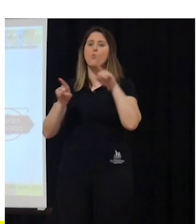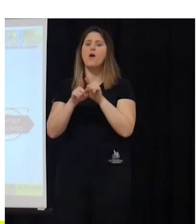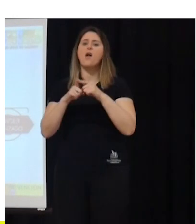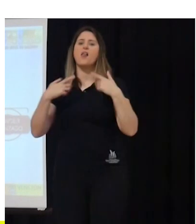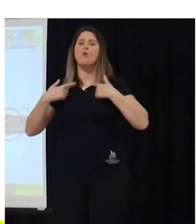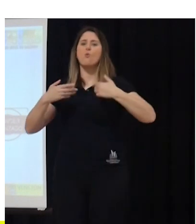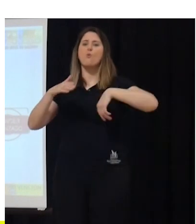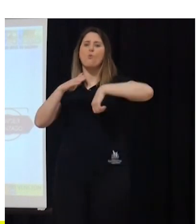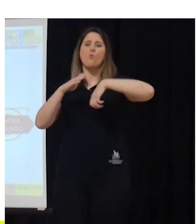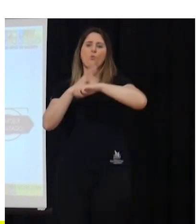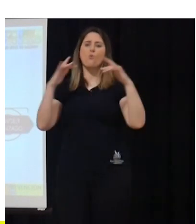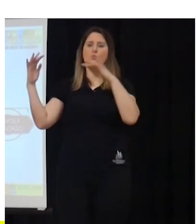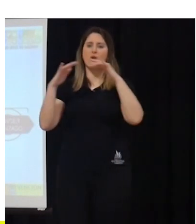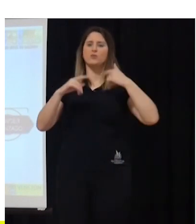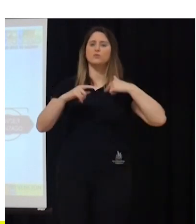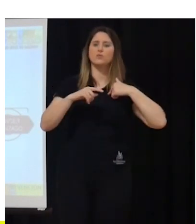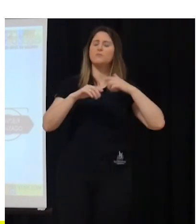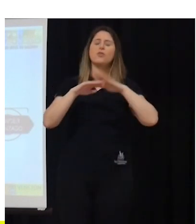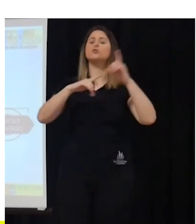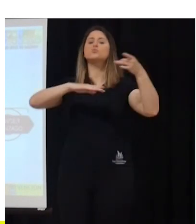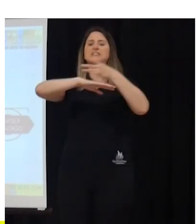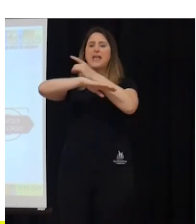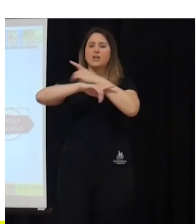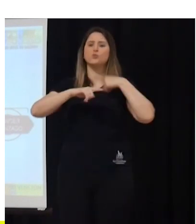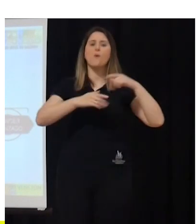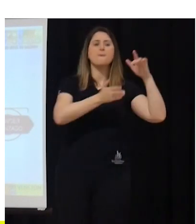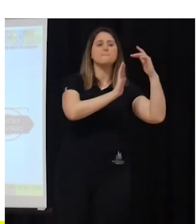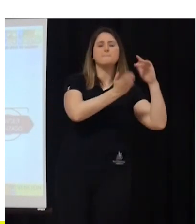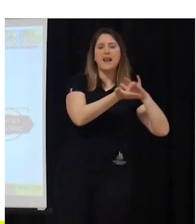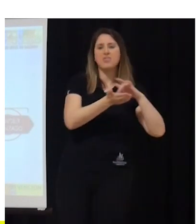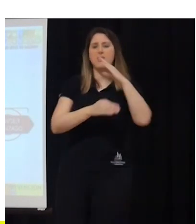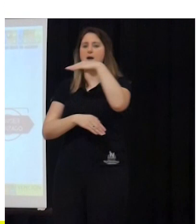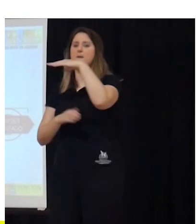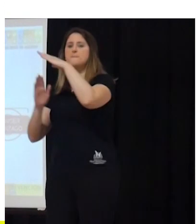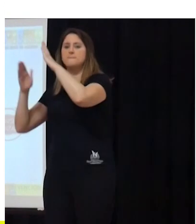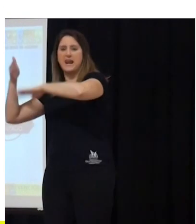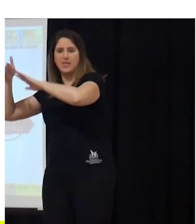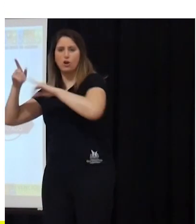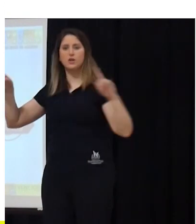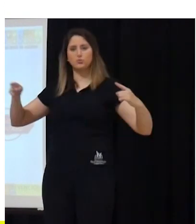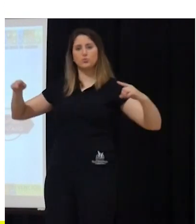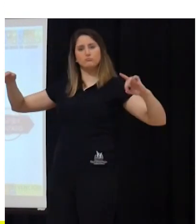Barcelona, y te bajas en cartel. Bueno, pues esto es lo mismo.